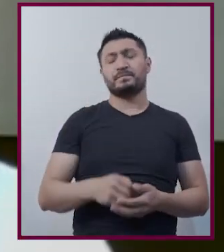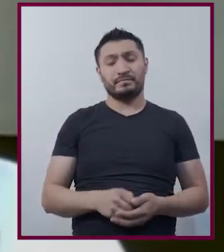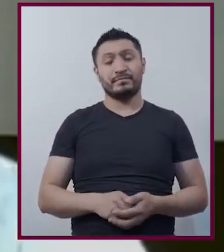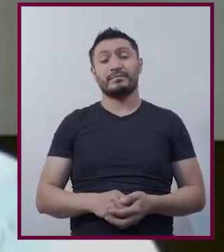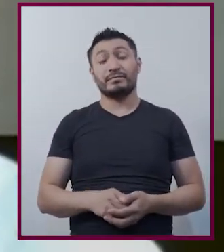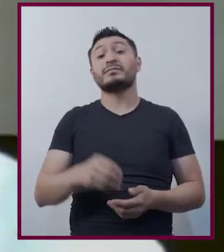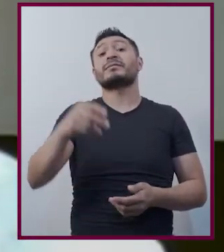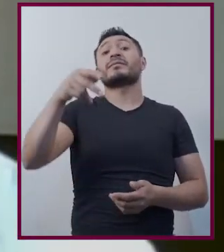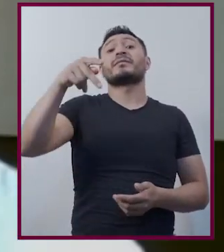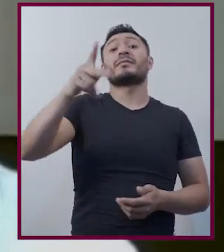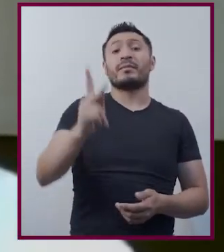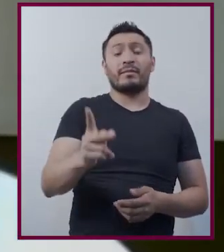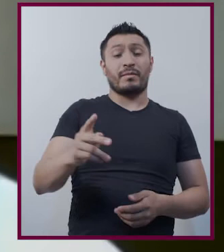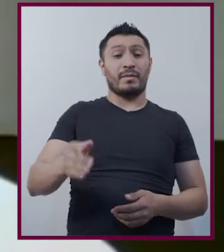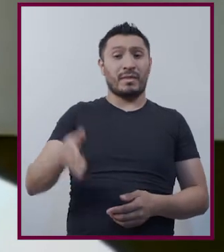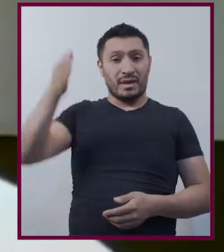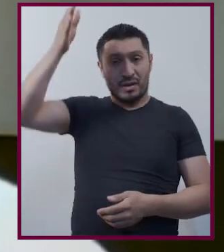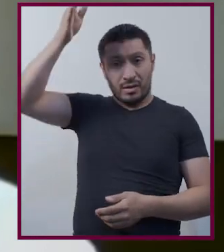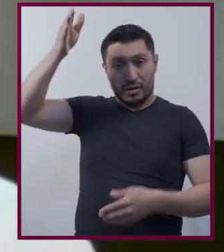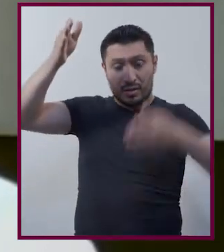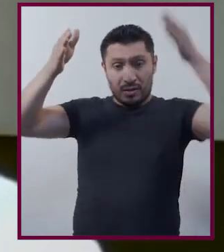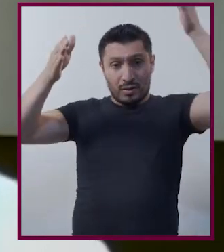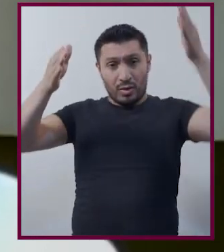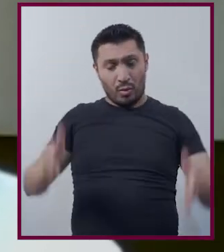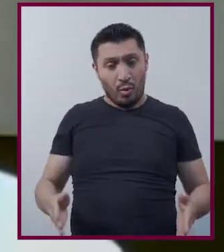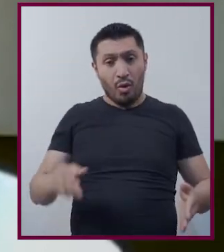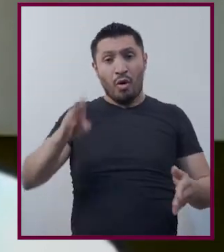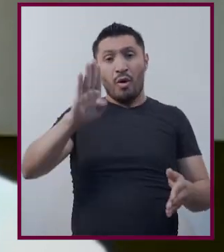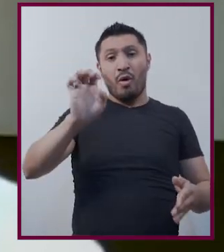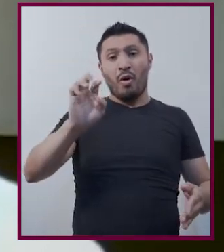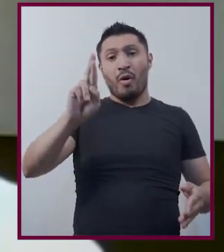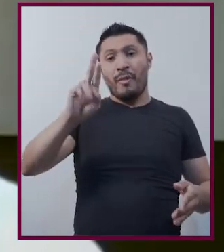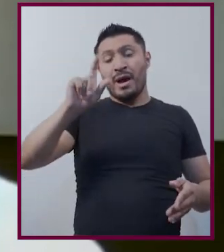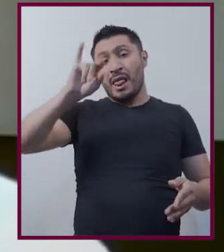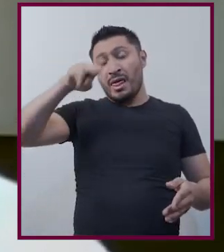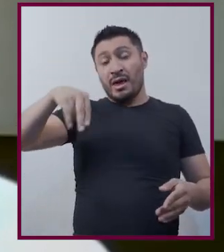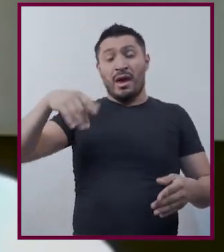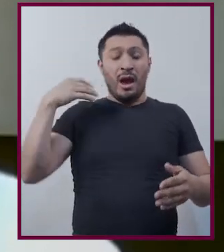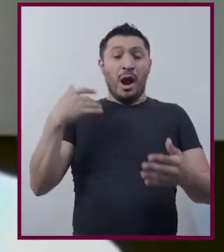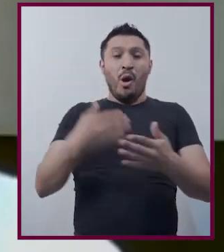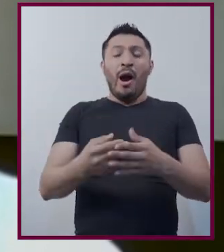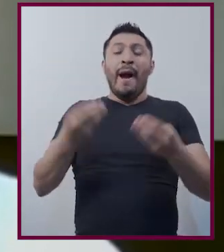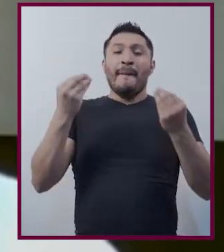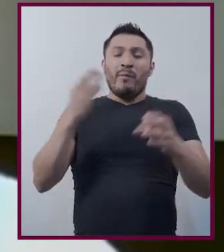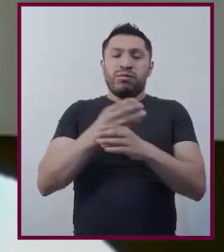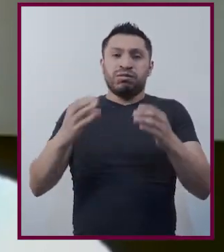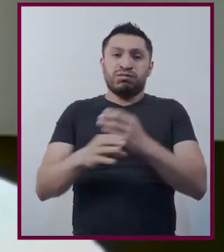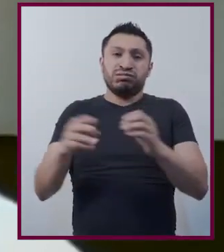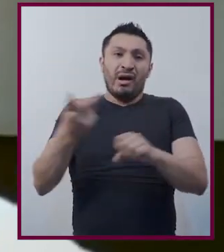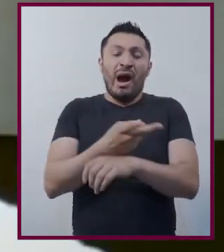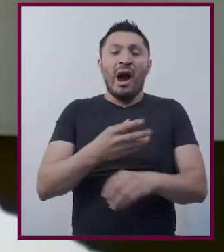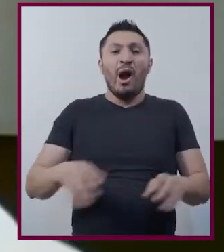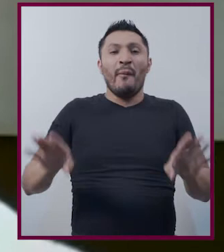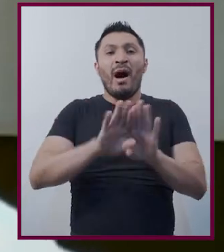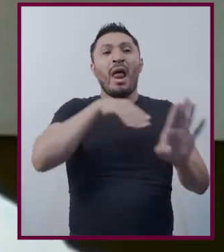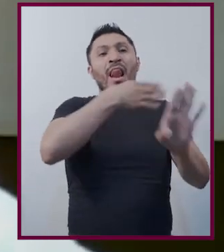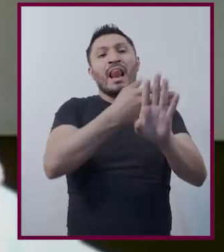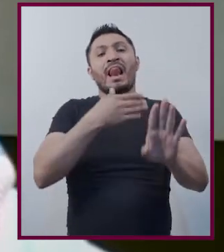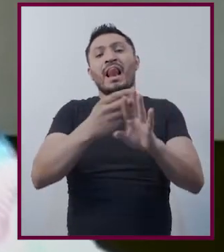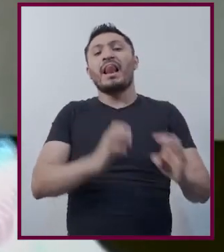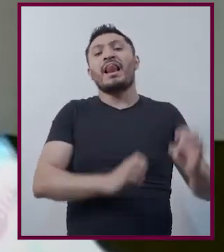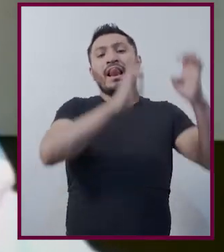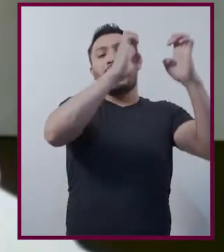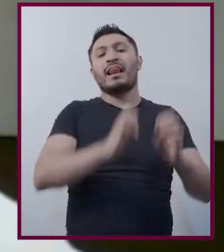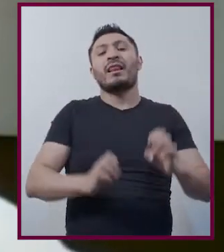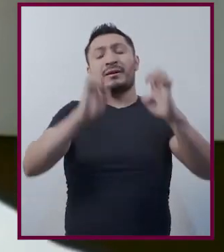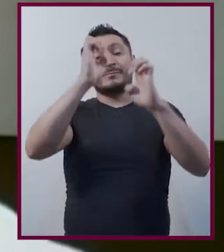Sin embargo, desde la caída del muro de Berlín hasta acá, pues han pasado muchas cosas. Tuvimos los ataques terroristas del 11 de septiembre